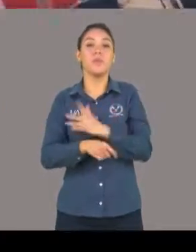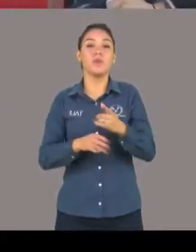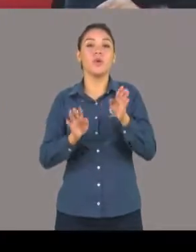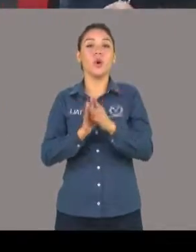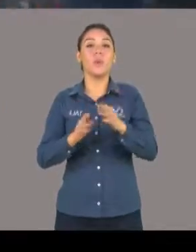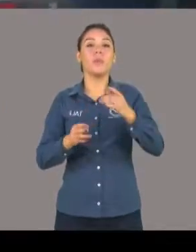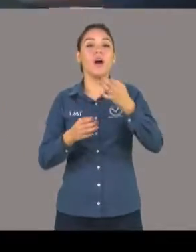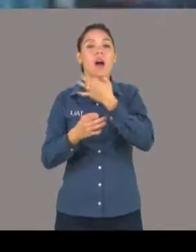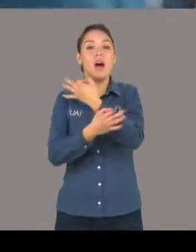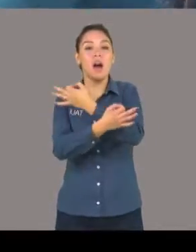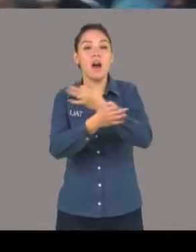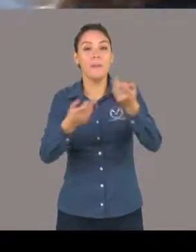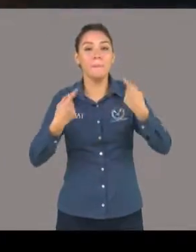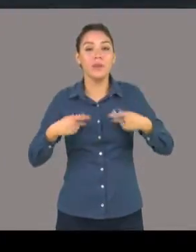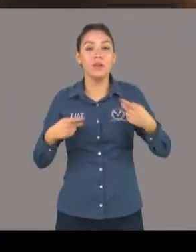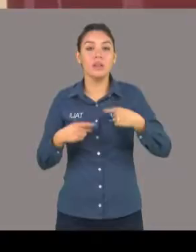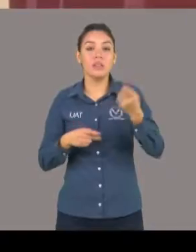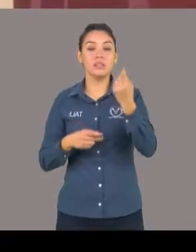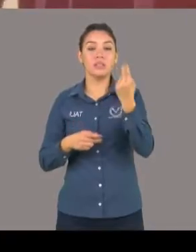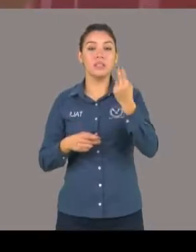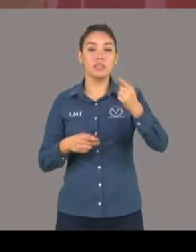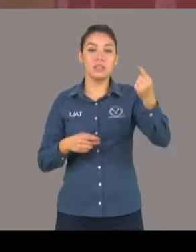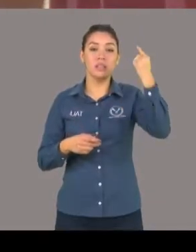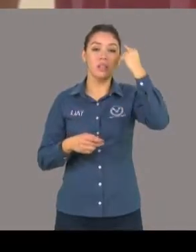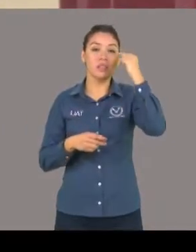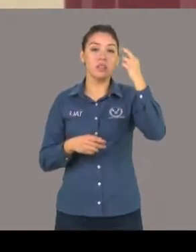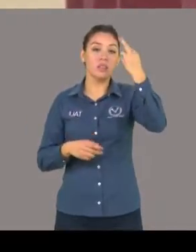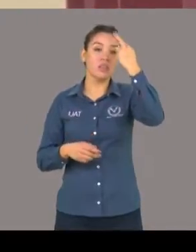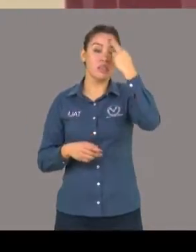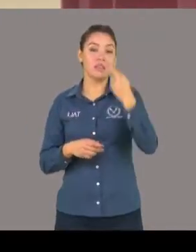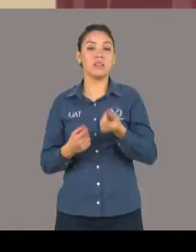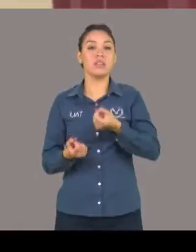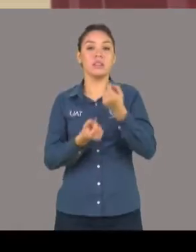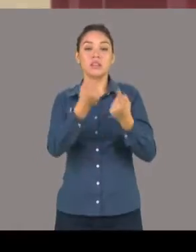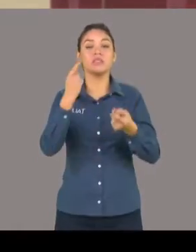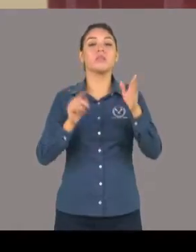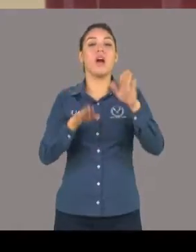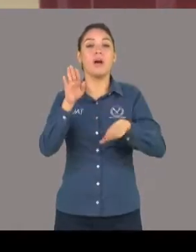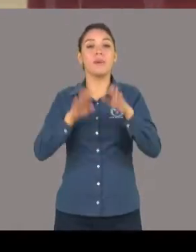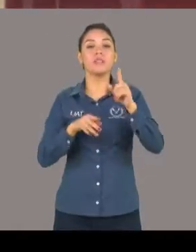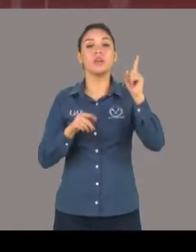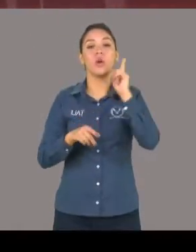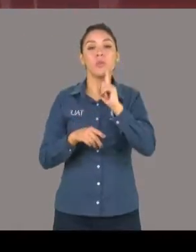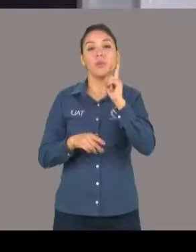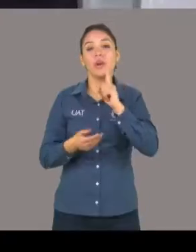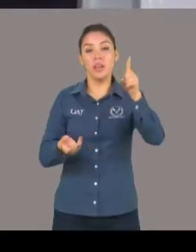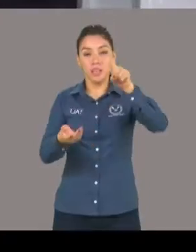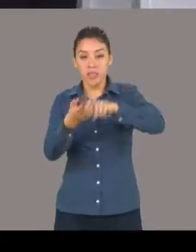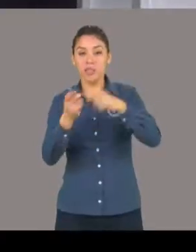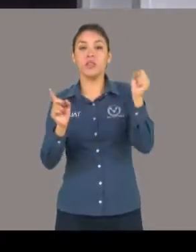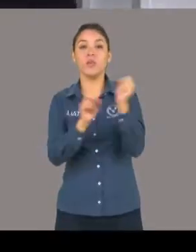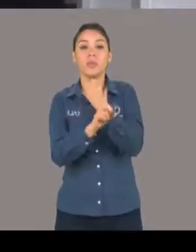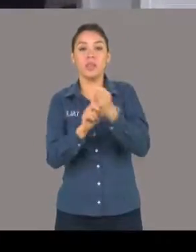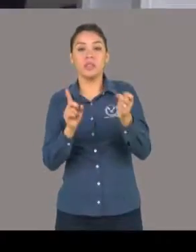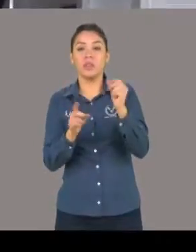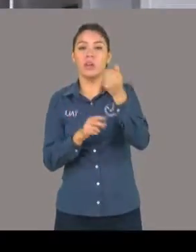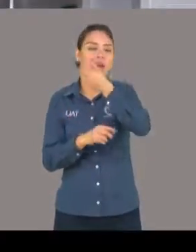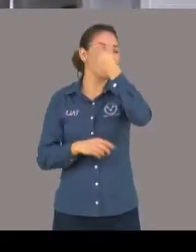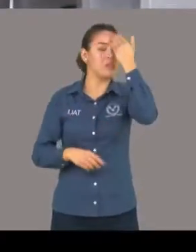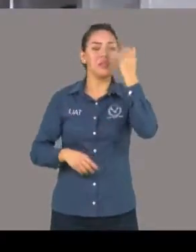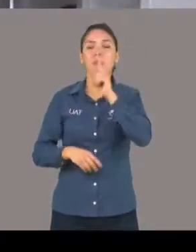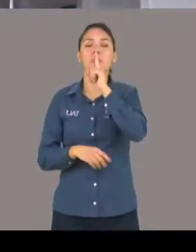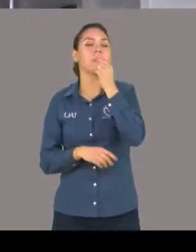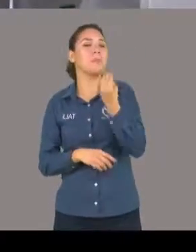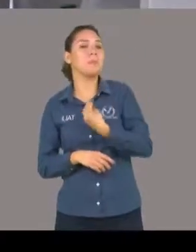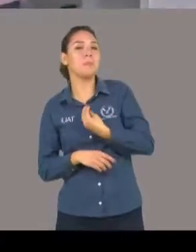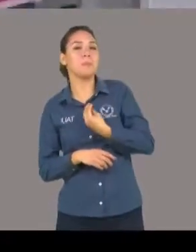sobre todo lograr la conciencia entre las personas, sensibilizar a quienes podrían estar viviendo violencia de género y